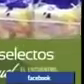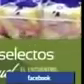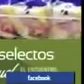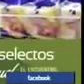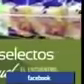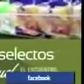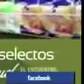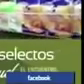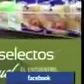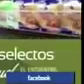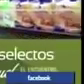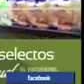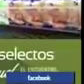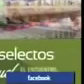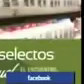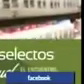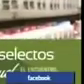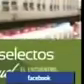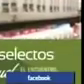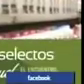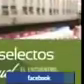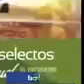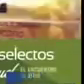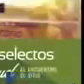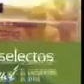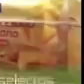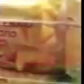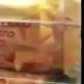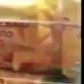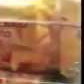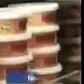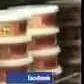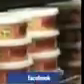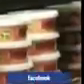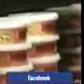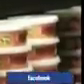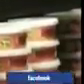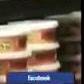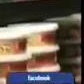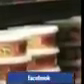encuentras un área especial de deliciosos lácteos con la mejor calidad.